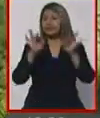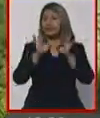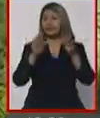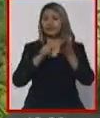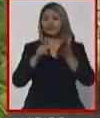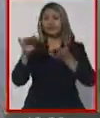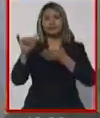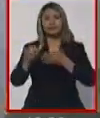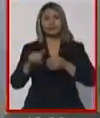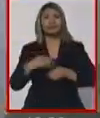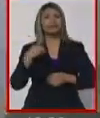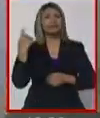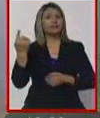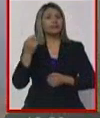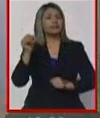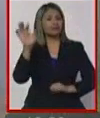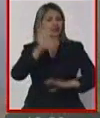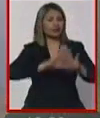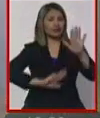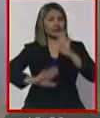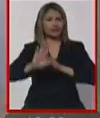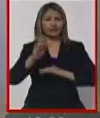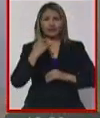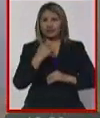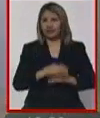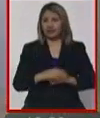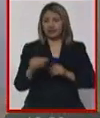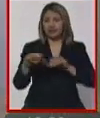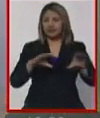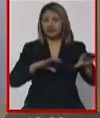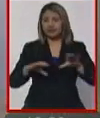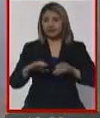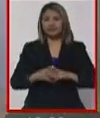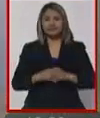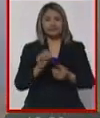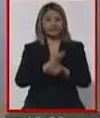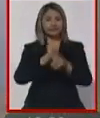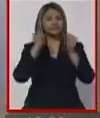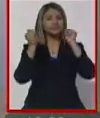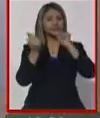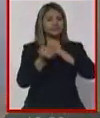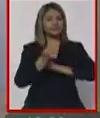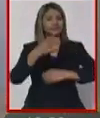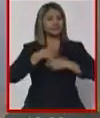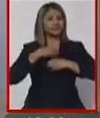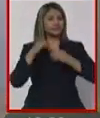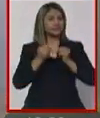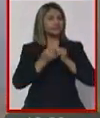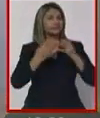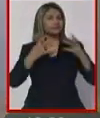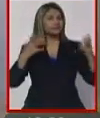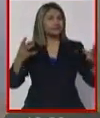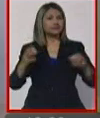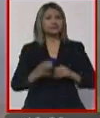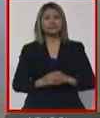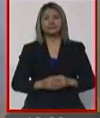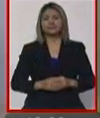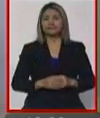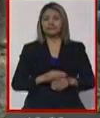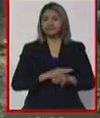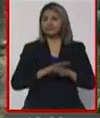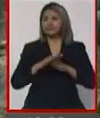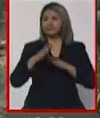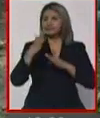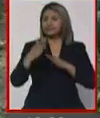este proyecto. Solo que nos preocupa que estas acciones se conviertan en protestas masivas, ¿no es cierto?, y